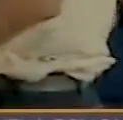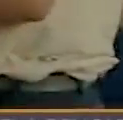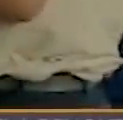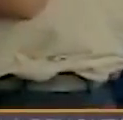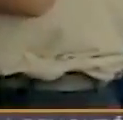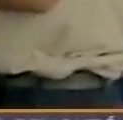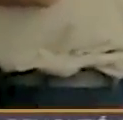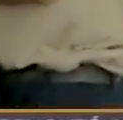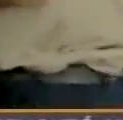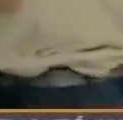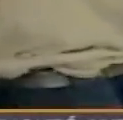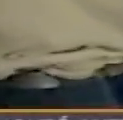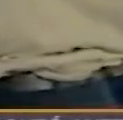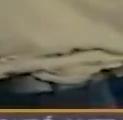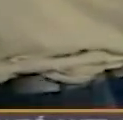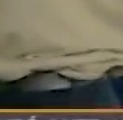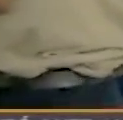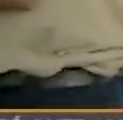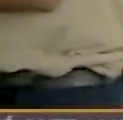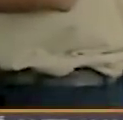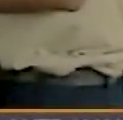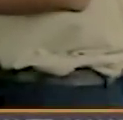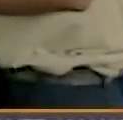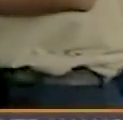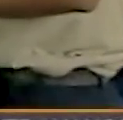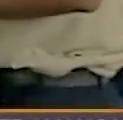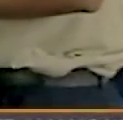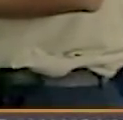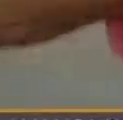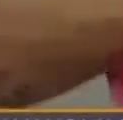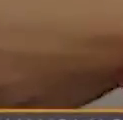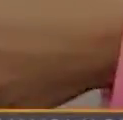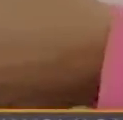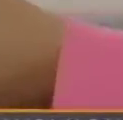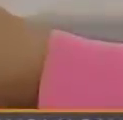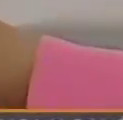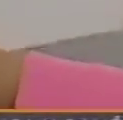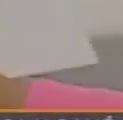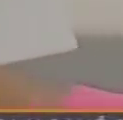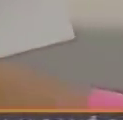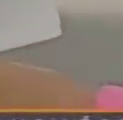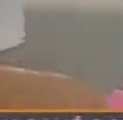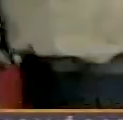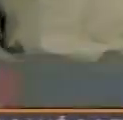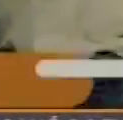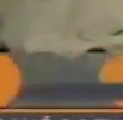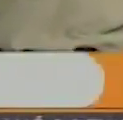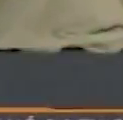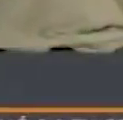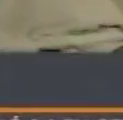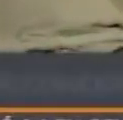Se destacó con un promedio académico de 19,20 puntos.